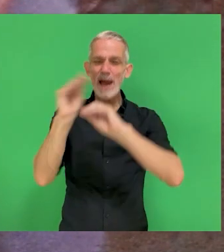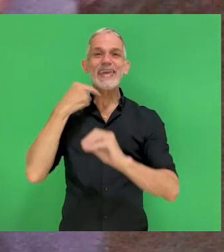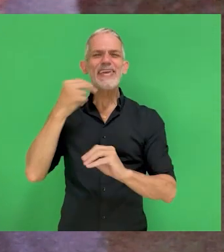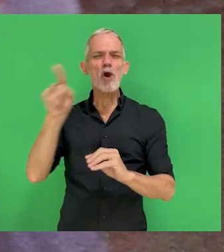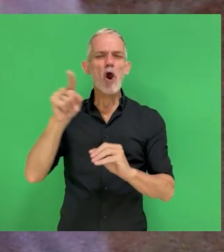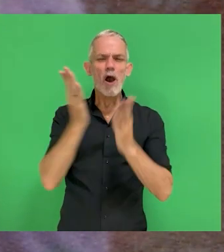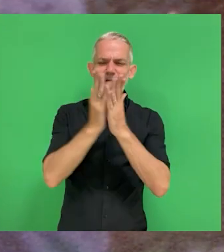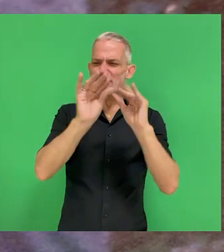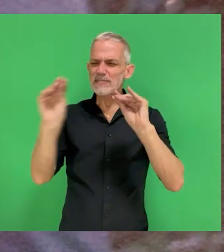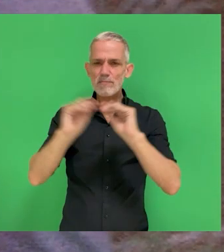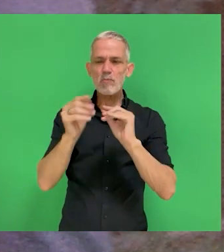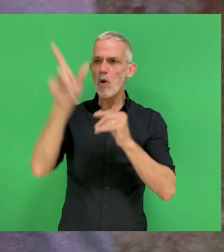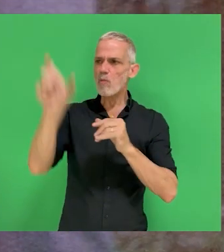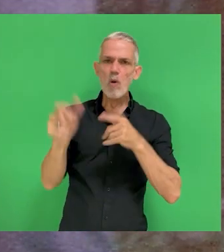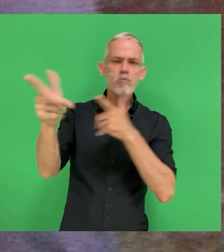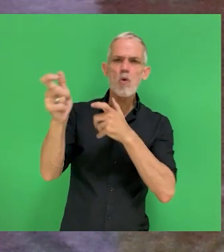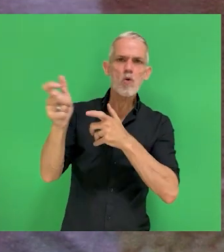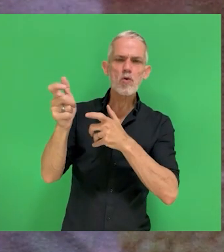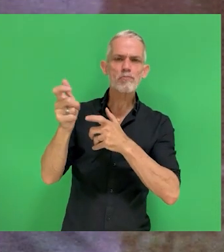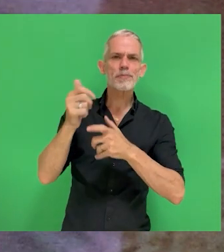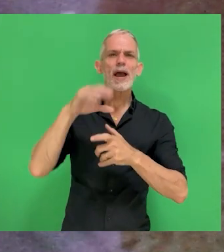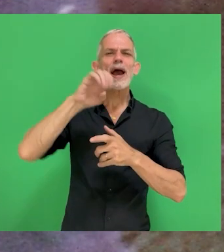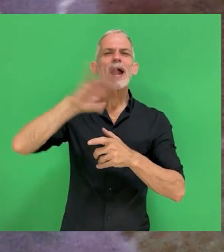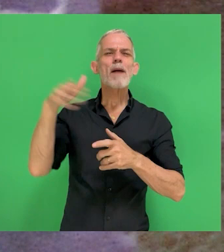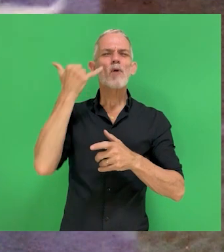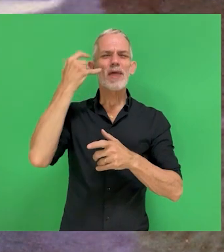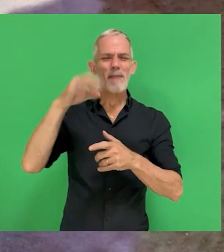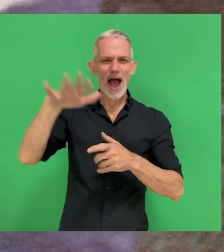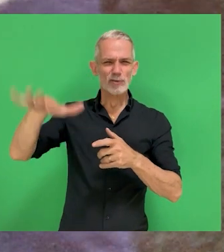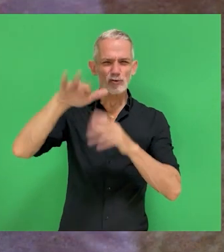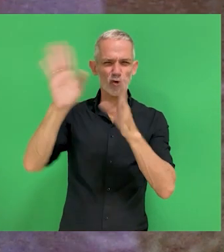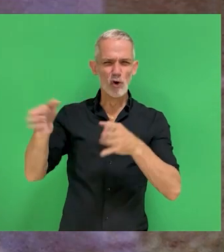hijo, será fusilado en Campo de Mayo. Foto del mismo hombre, sin